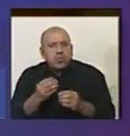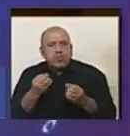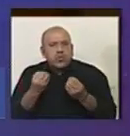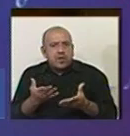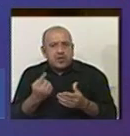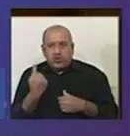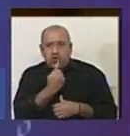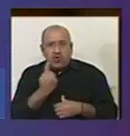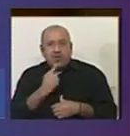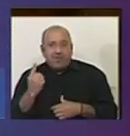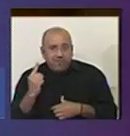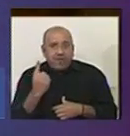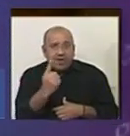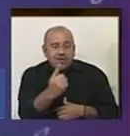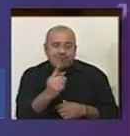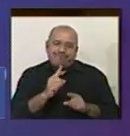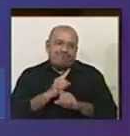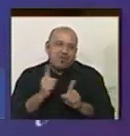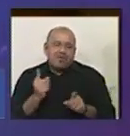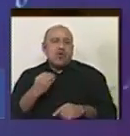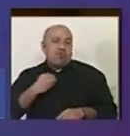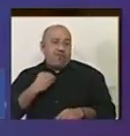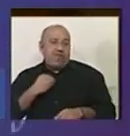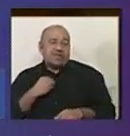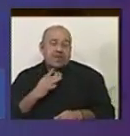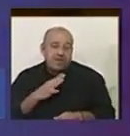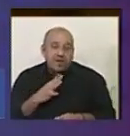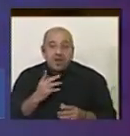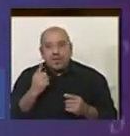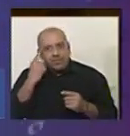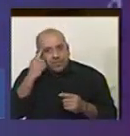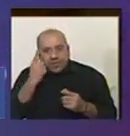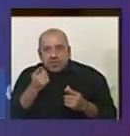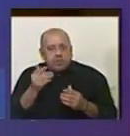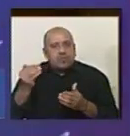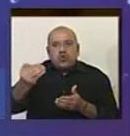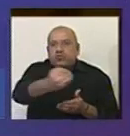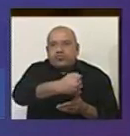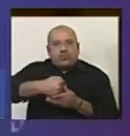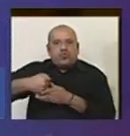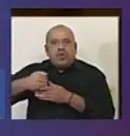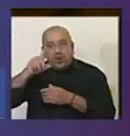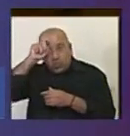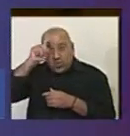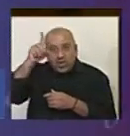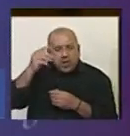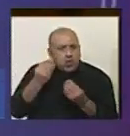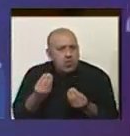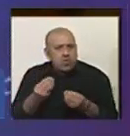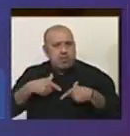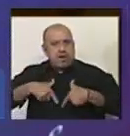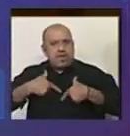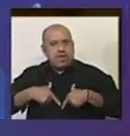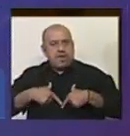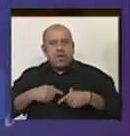dispositivo. Quizás porque se confió que estaba en un consulado de Arabia Saudí, pero en Turquía. Es decir, si bien hay que ver, porque